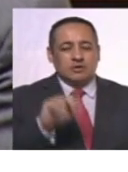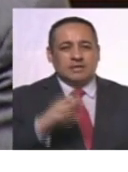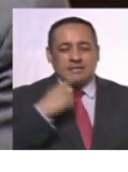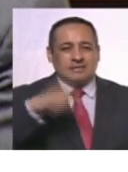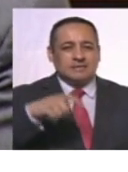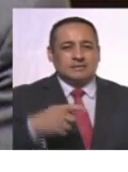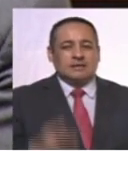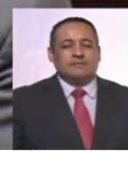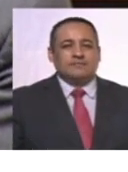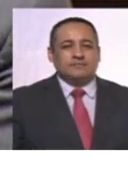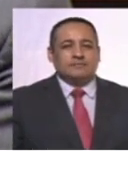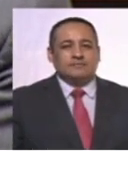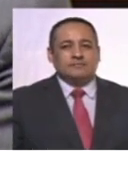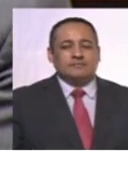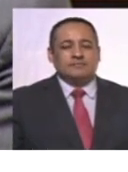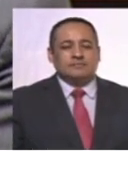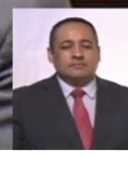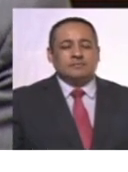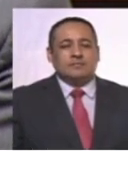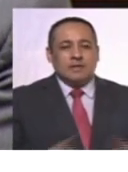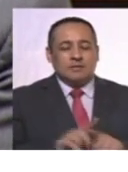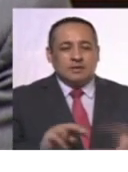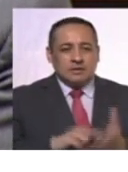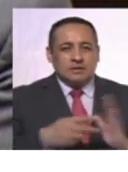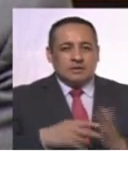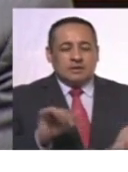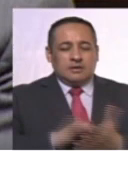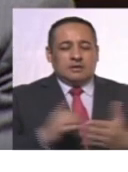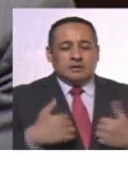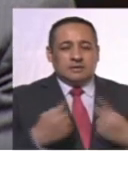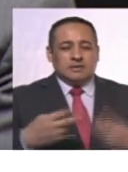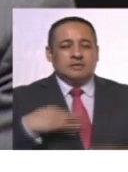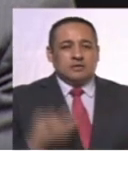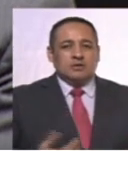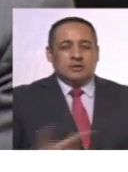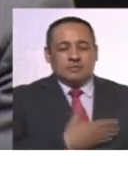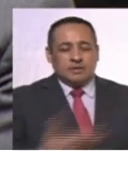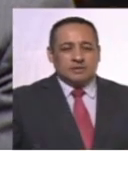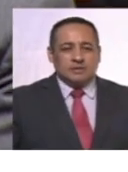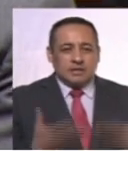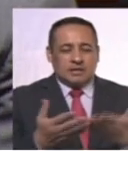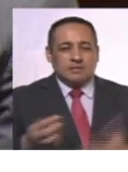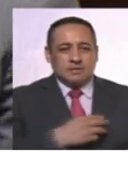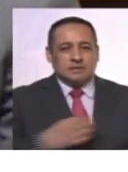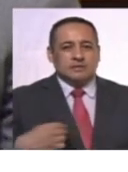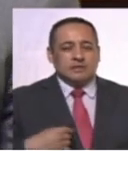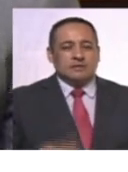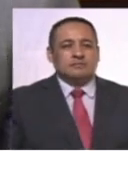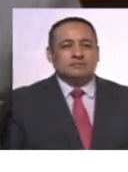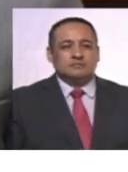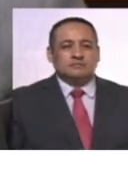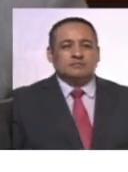requieren. Ahí solamente, señora presidenta, a través de la señora ministra,